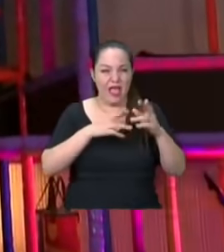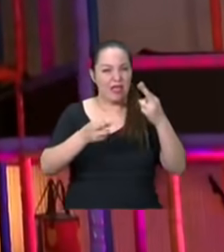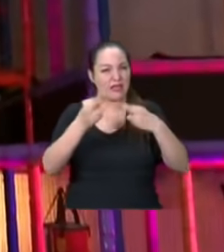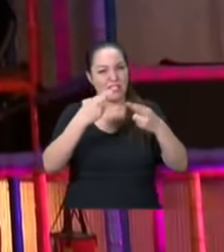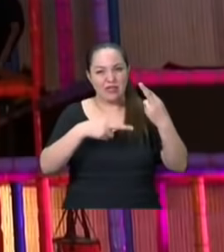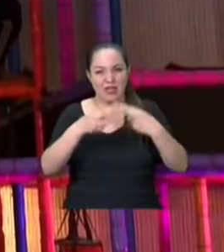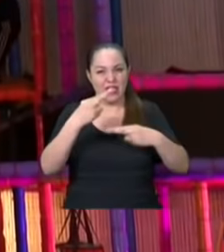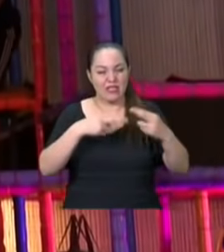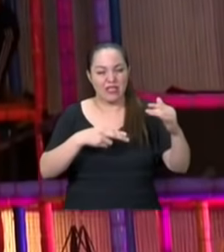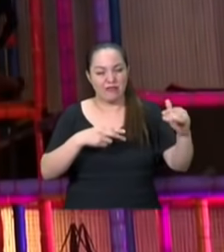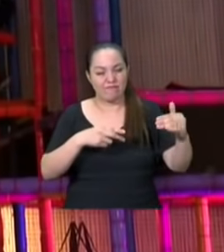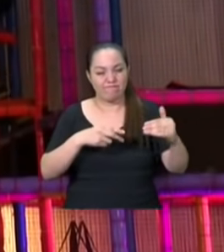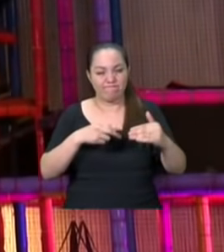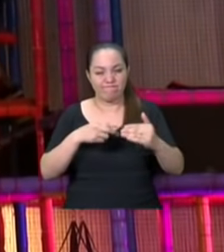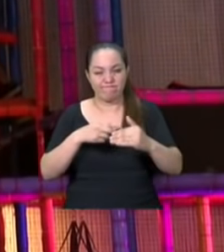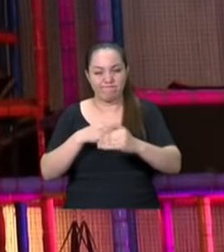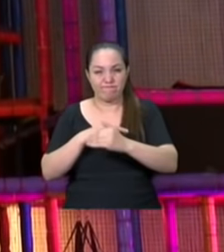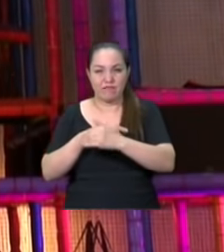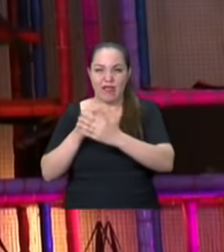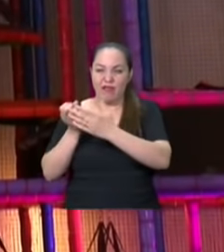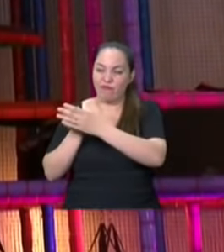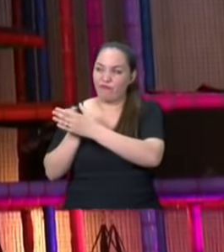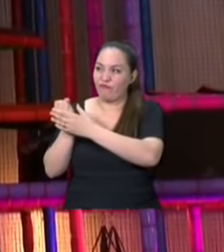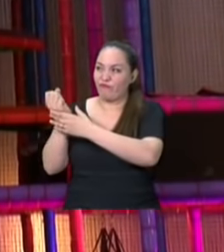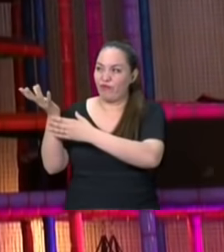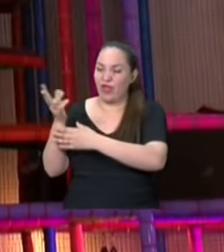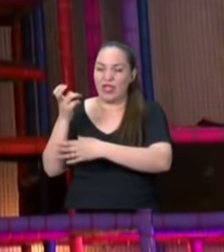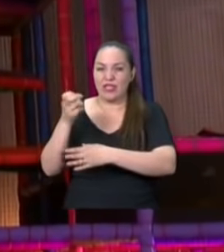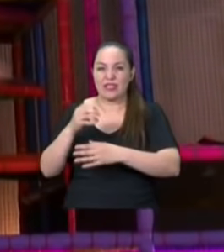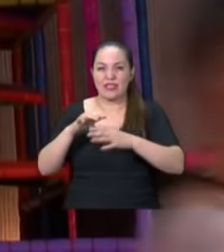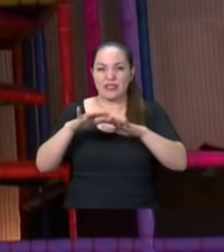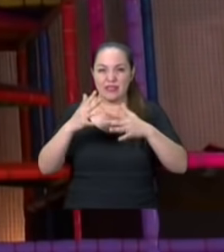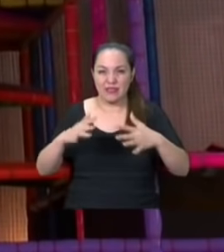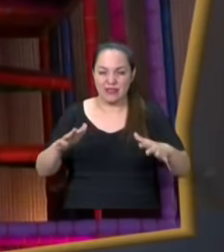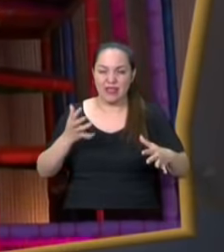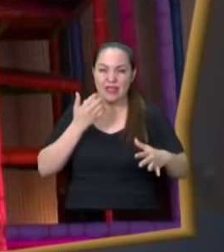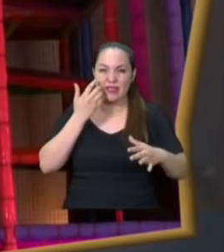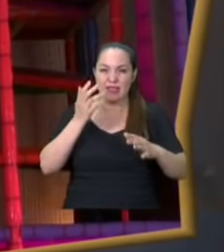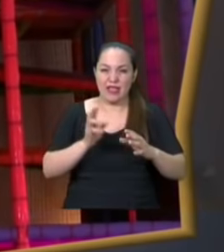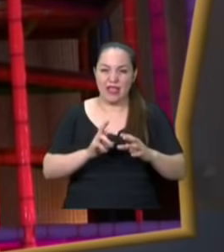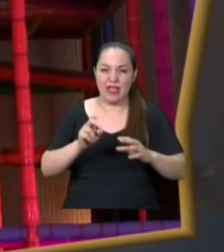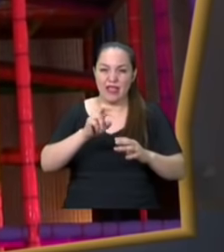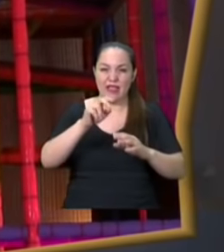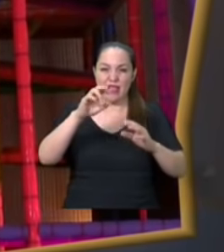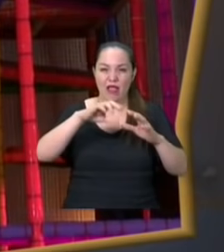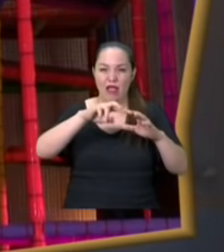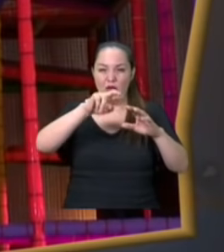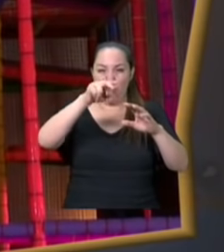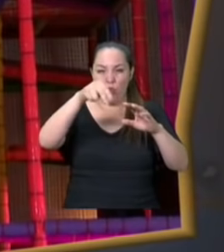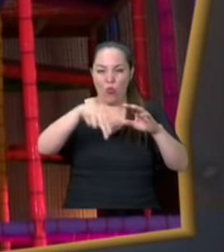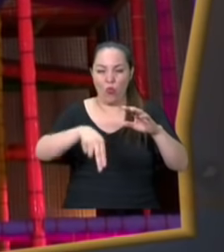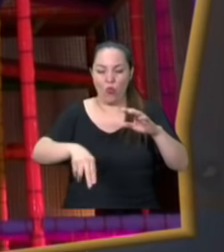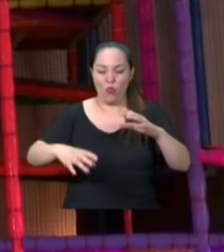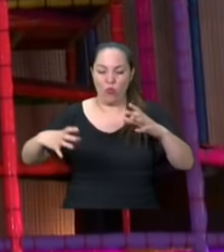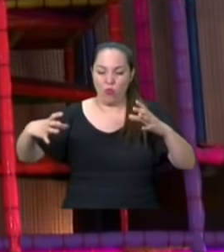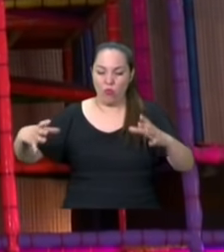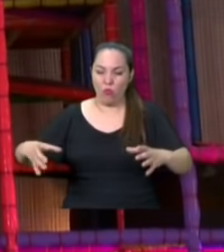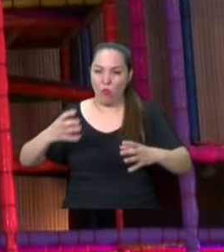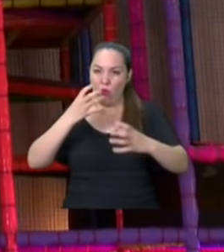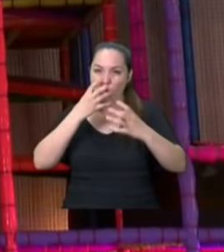el muñeco de peluche. Por lo pronto, zumbido está en el laberinto para llegar a la alberca de pelotas. Junior tiene que...